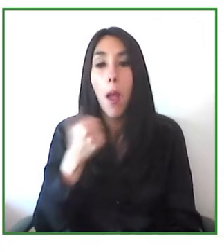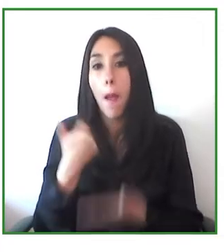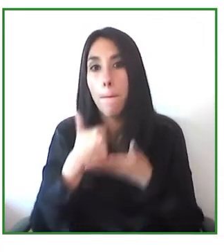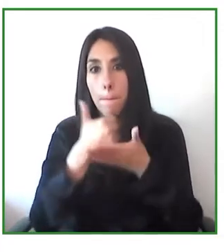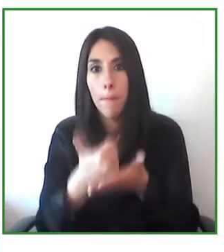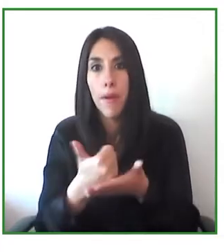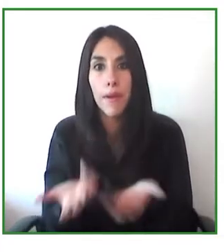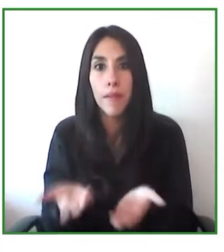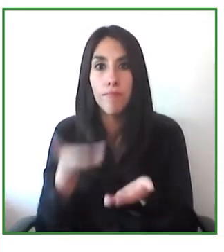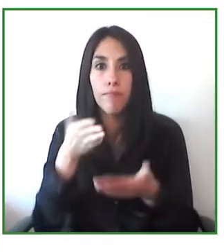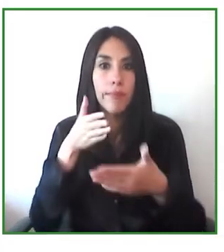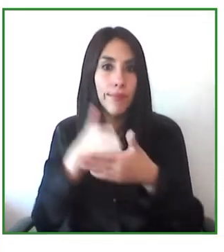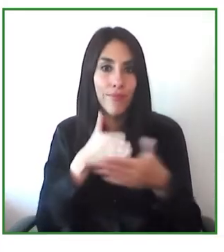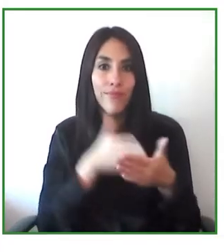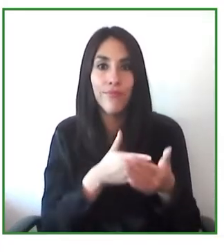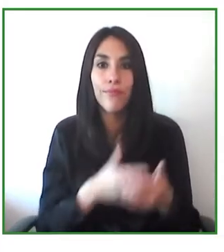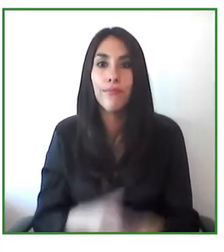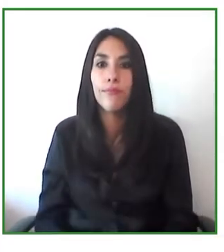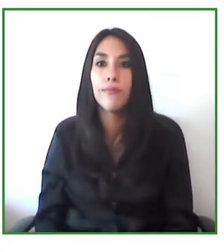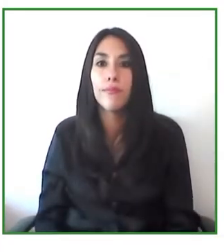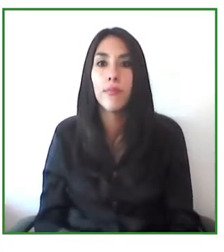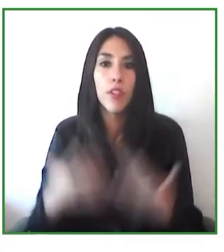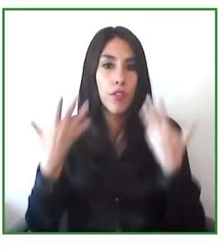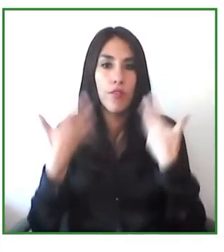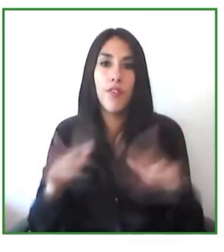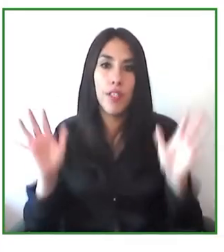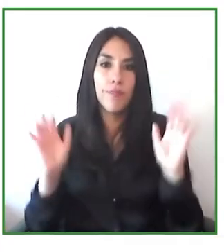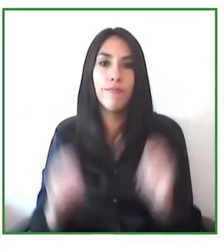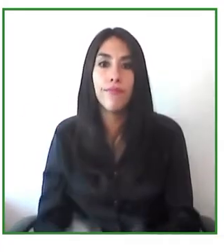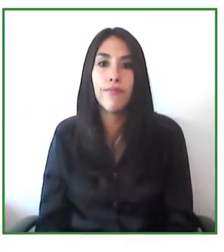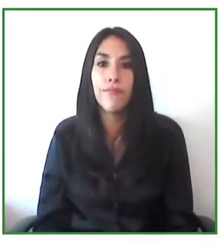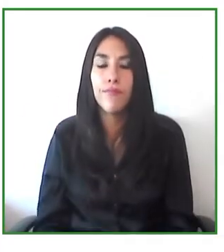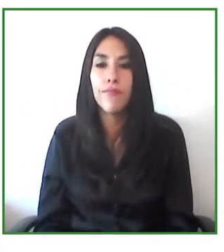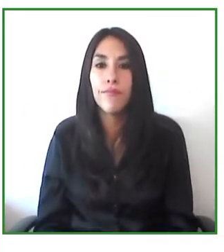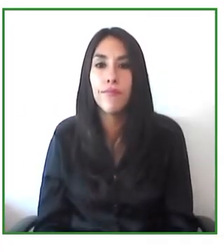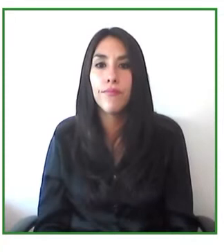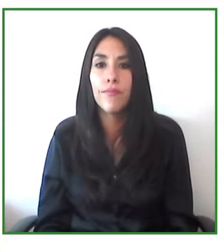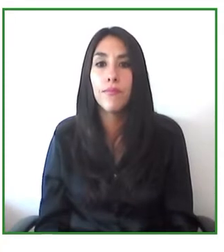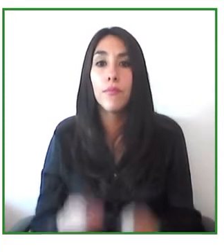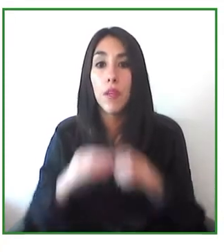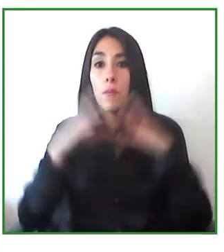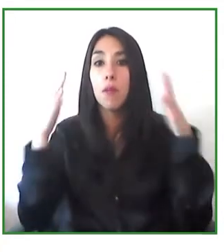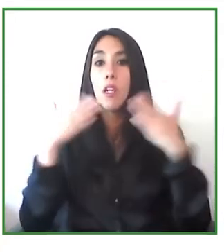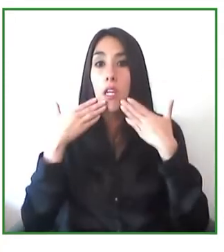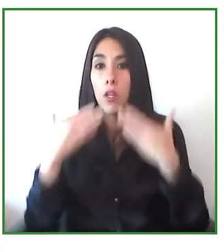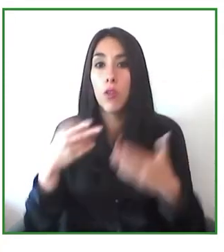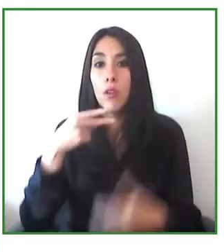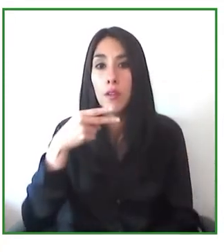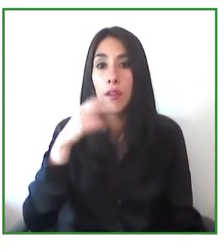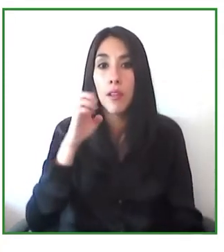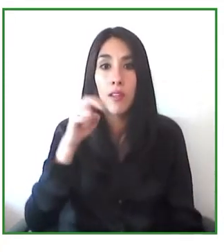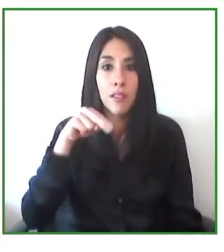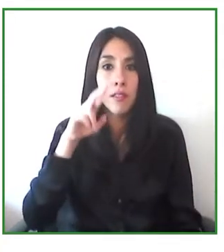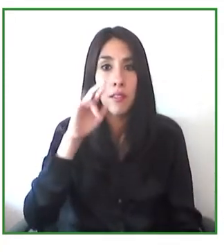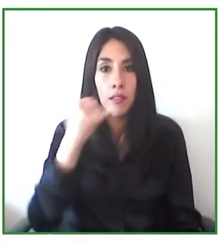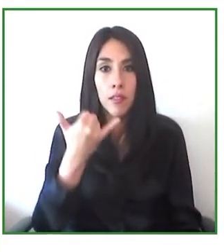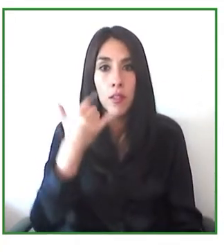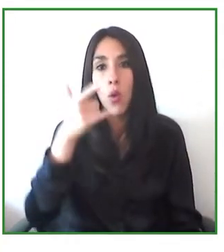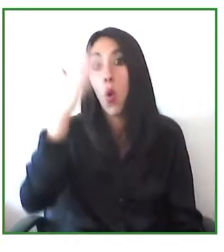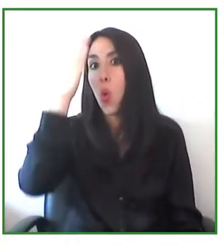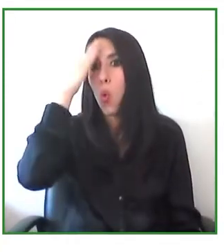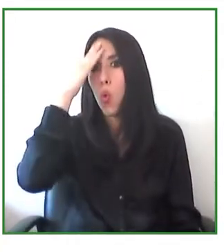Gracias, Henry. Como tú sabes, en Santiago de Chile, el proyecto Pacto de Productividad